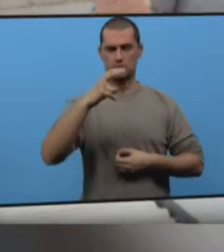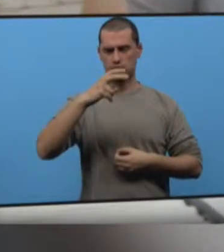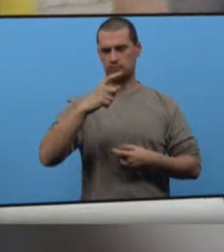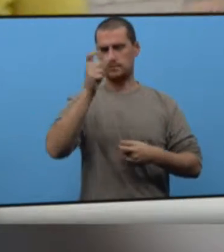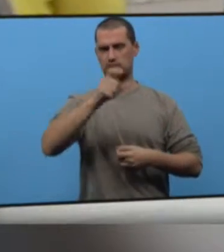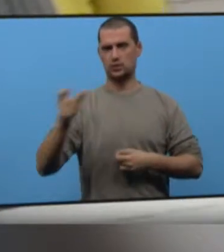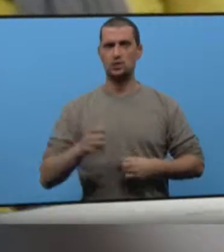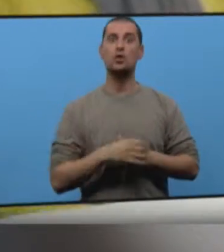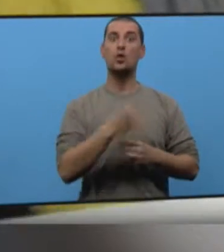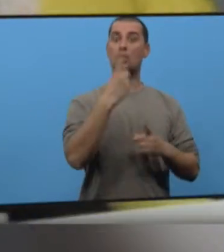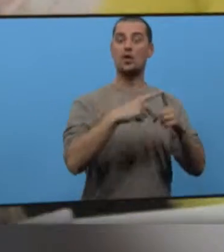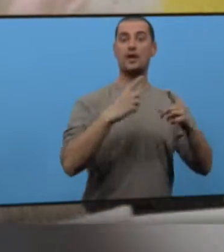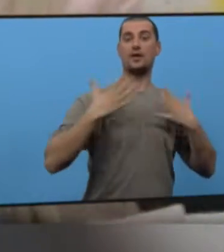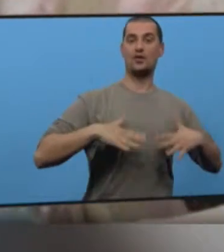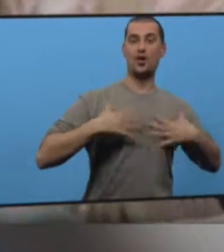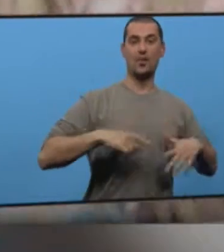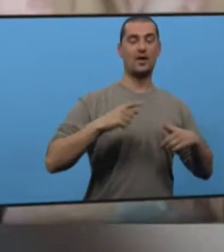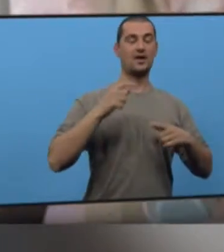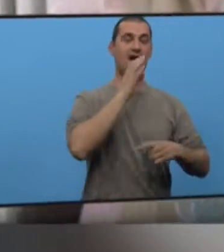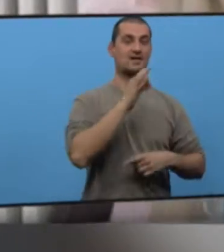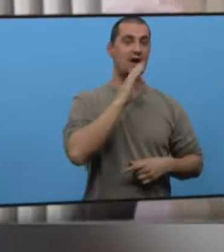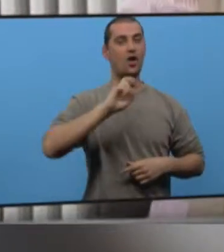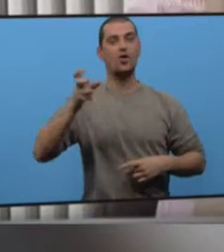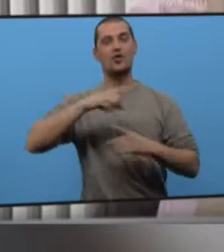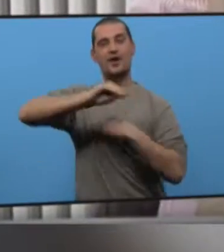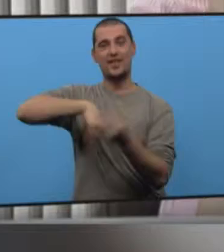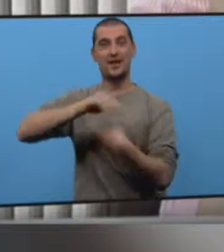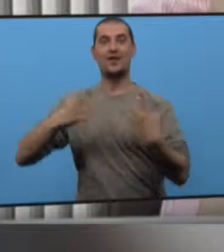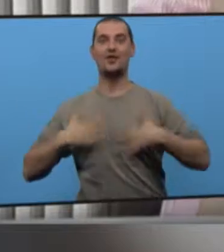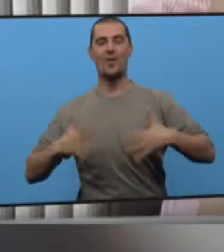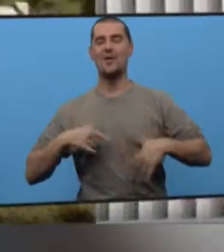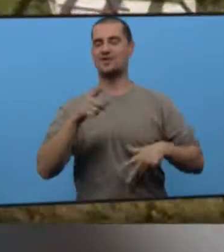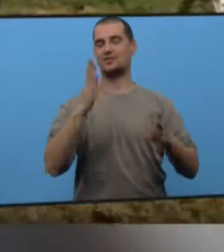traxas rexionais e outro de reciclaxe de roupa son algunha das novidades.